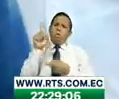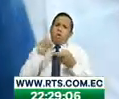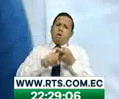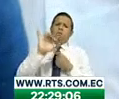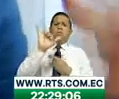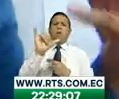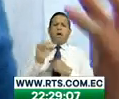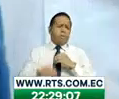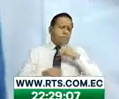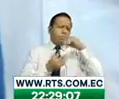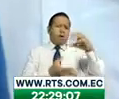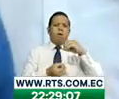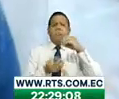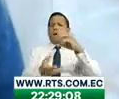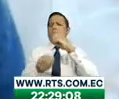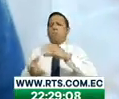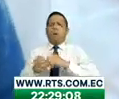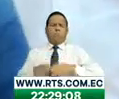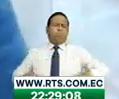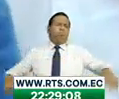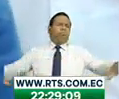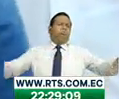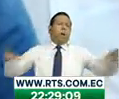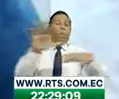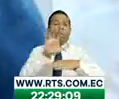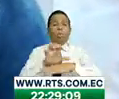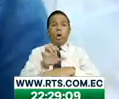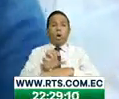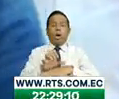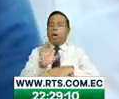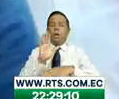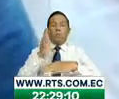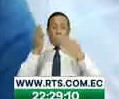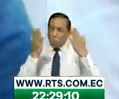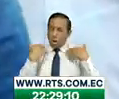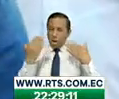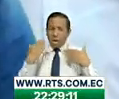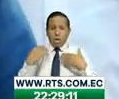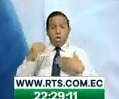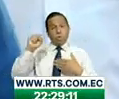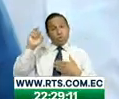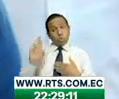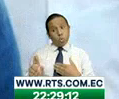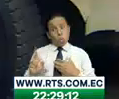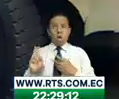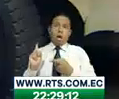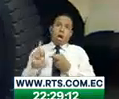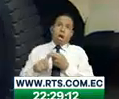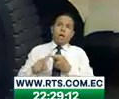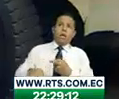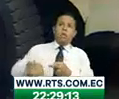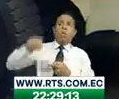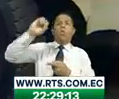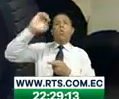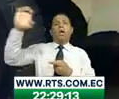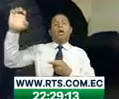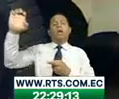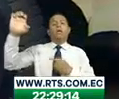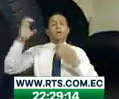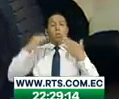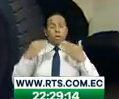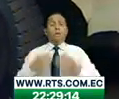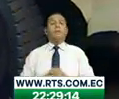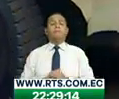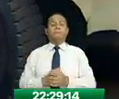también todo el sector periférico de la ciudad de Guayaquil, desde el sur, el norte, el noroeste de Guayaquil. Informó